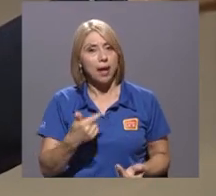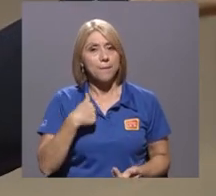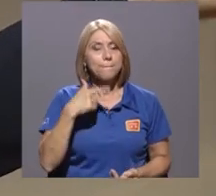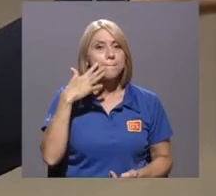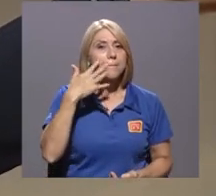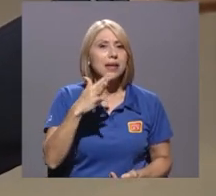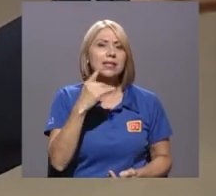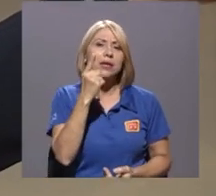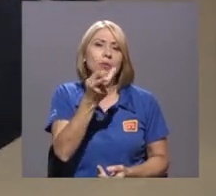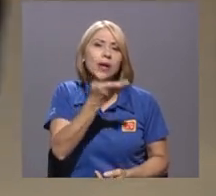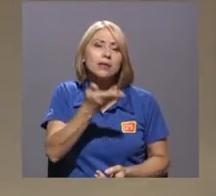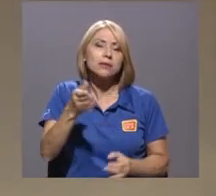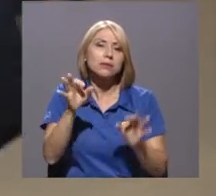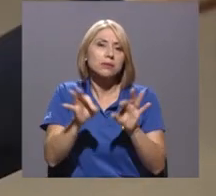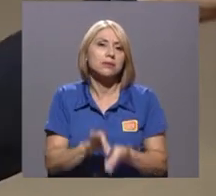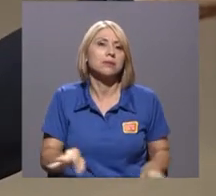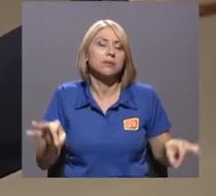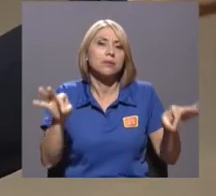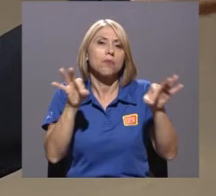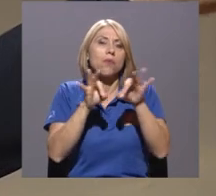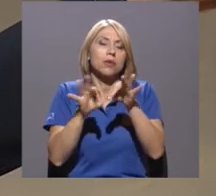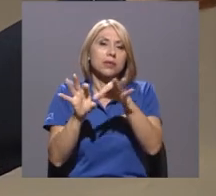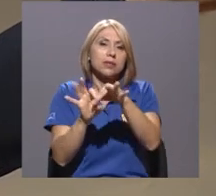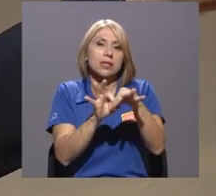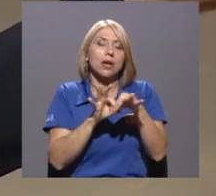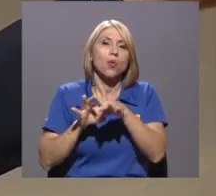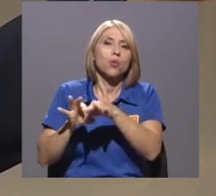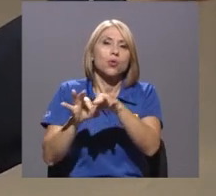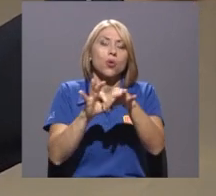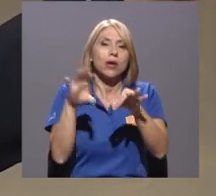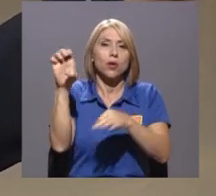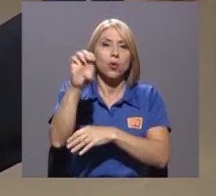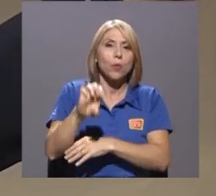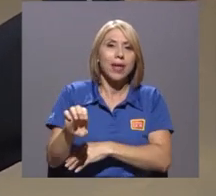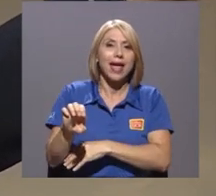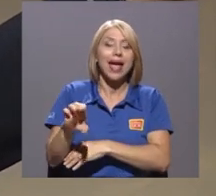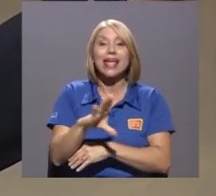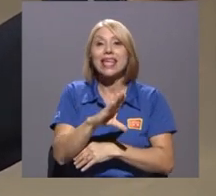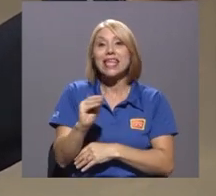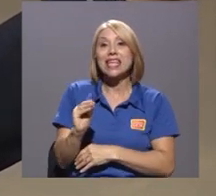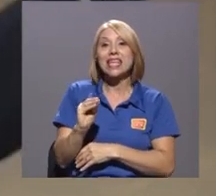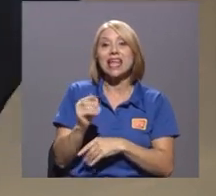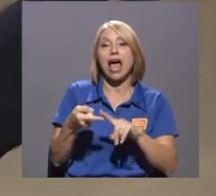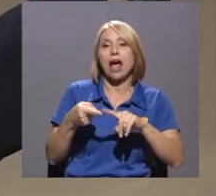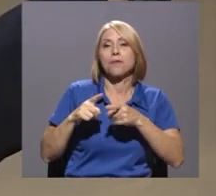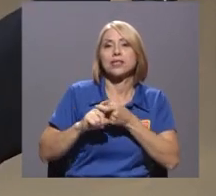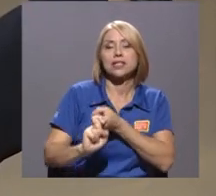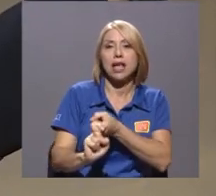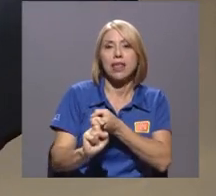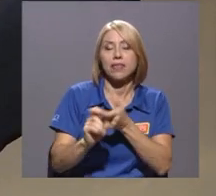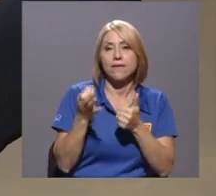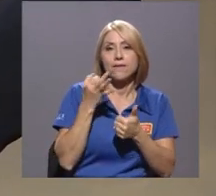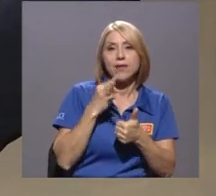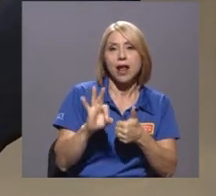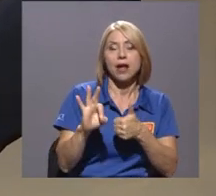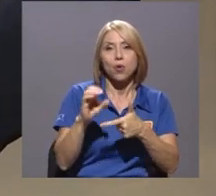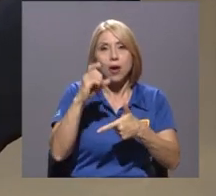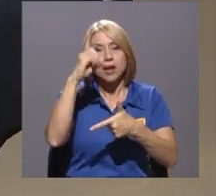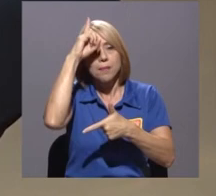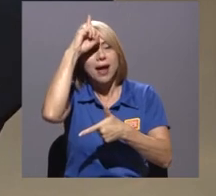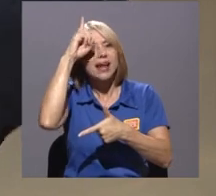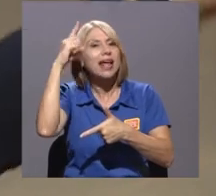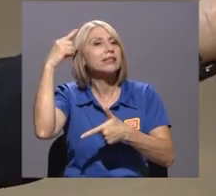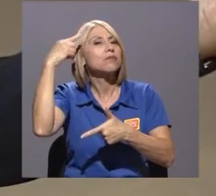de la unión europea y de la amistad franco-alemana es el futuro es construcción de